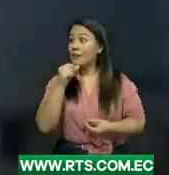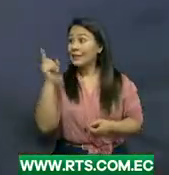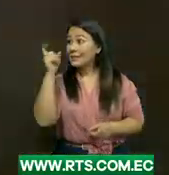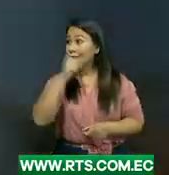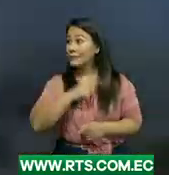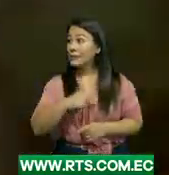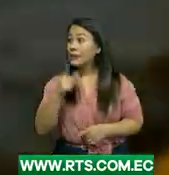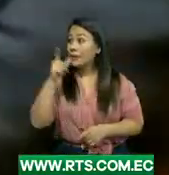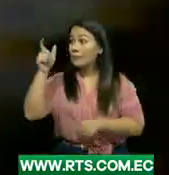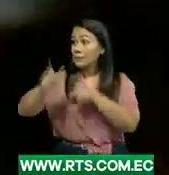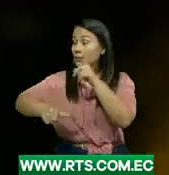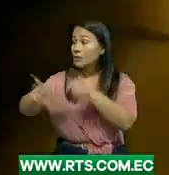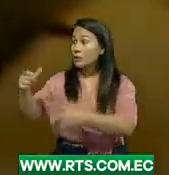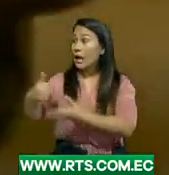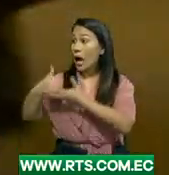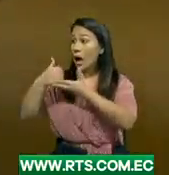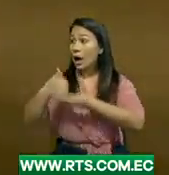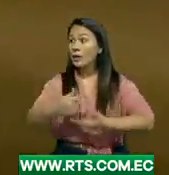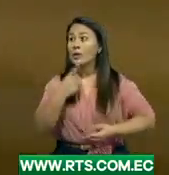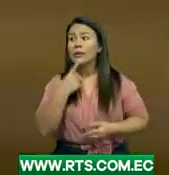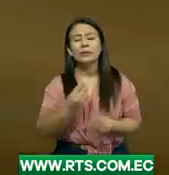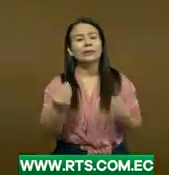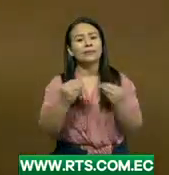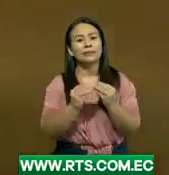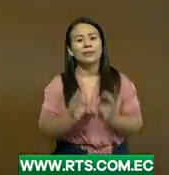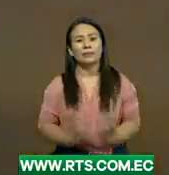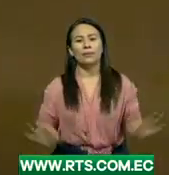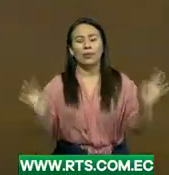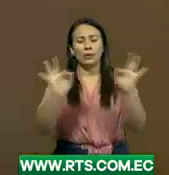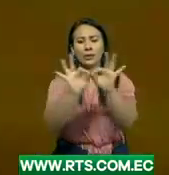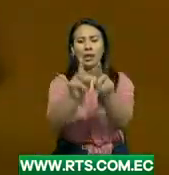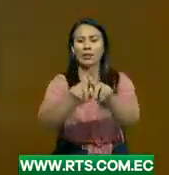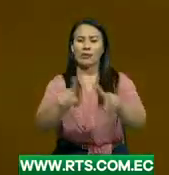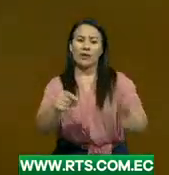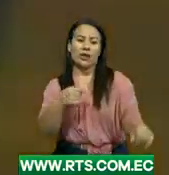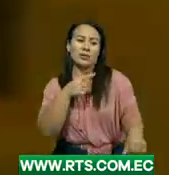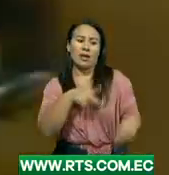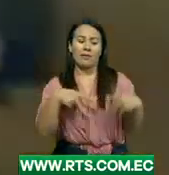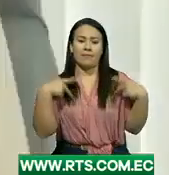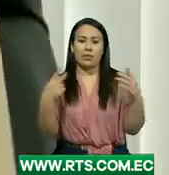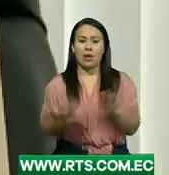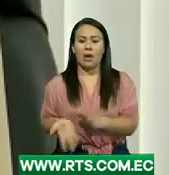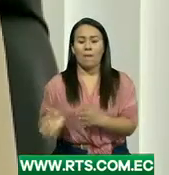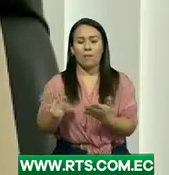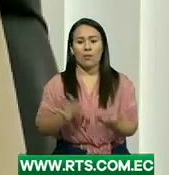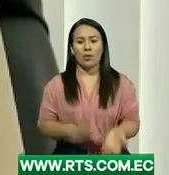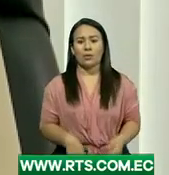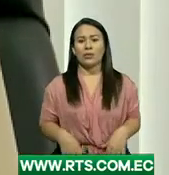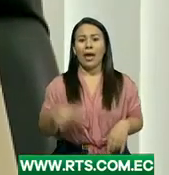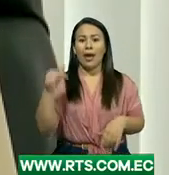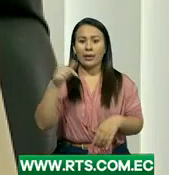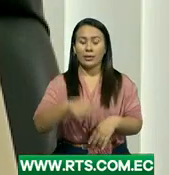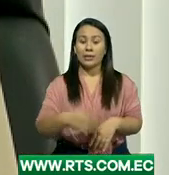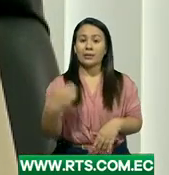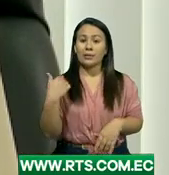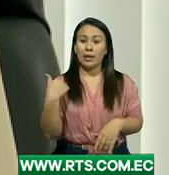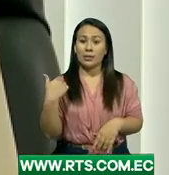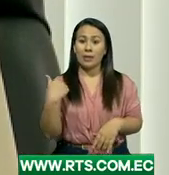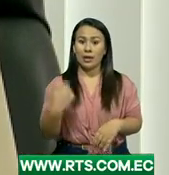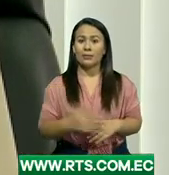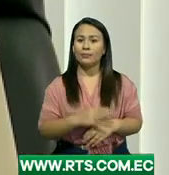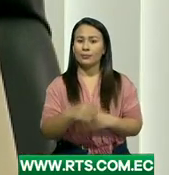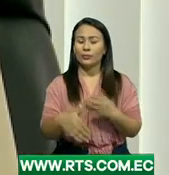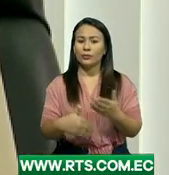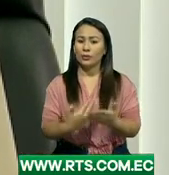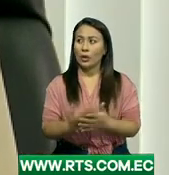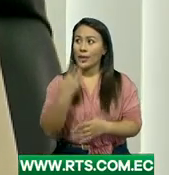favor de los uniformados, segundos fundamentales que hacen la diferencia entre la vida y la muerte. Aquí hay que entender que la familia es un